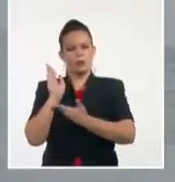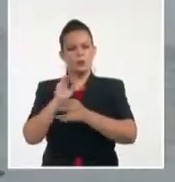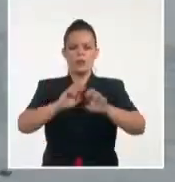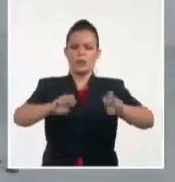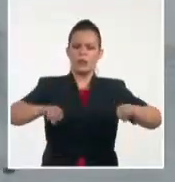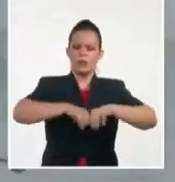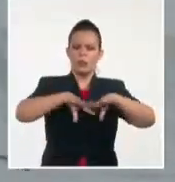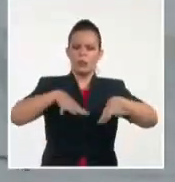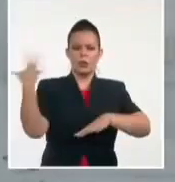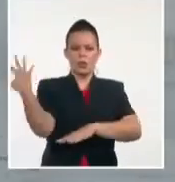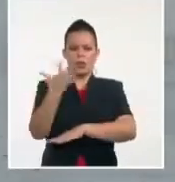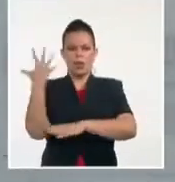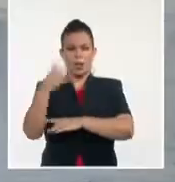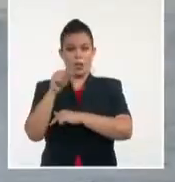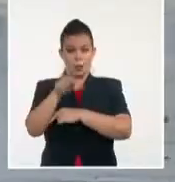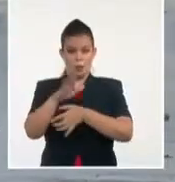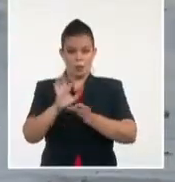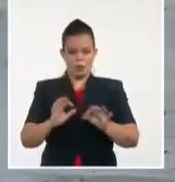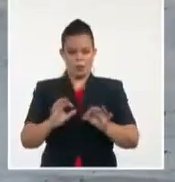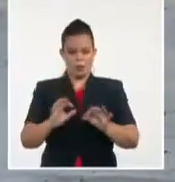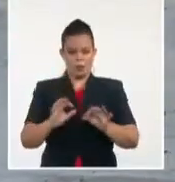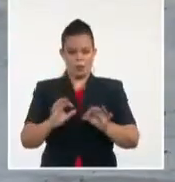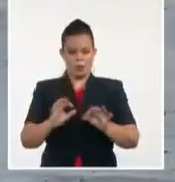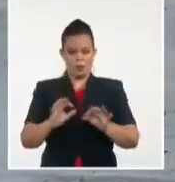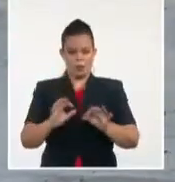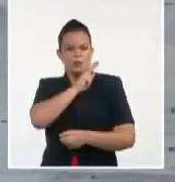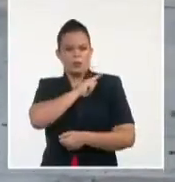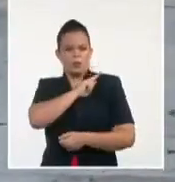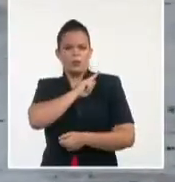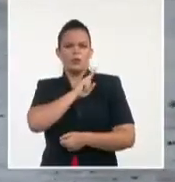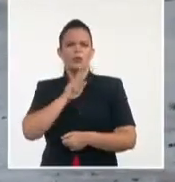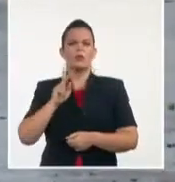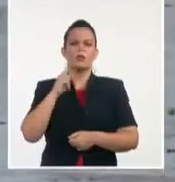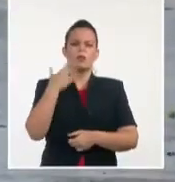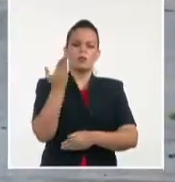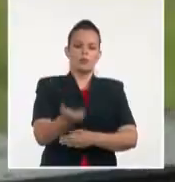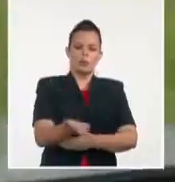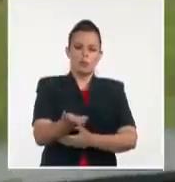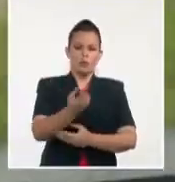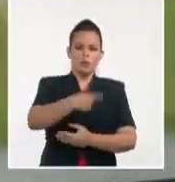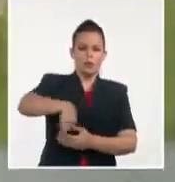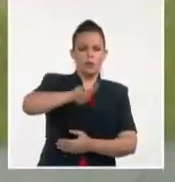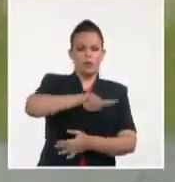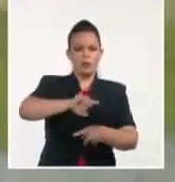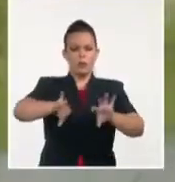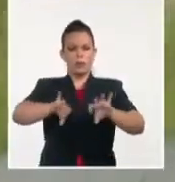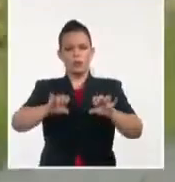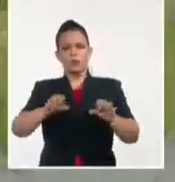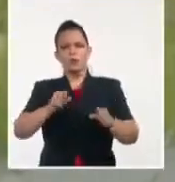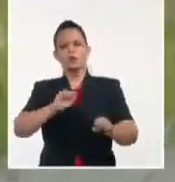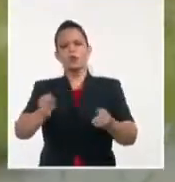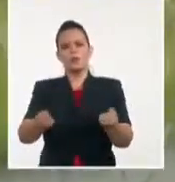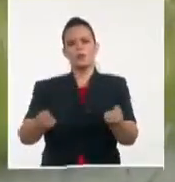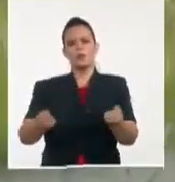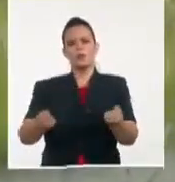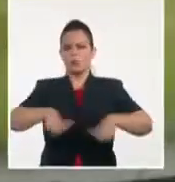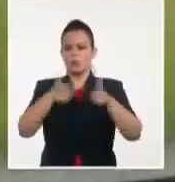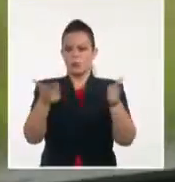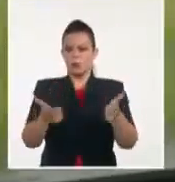máximas autoridades exigen responsabilidad y disciplina parte de la población. En Mayabeque, Greta Domínguez